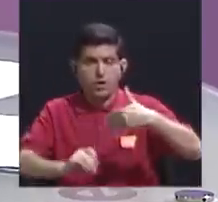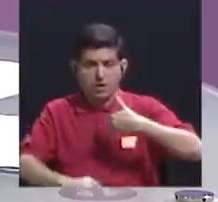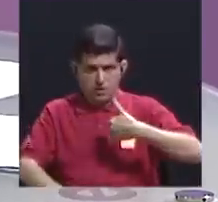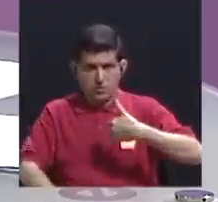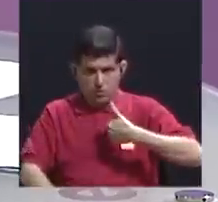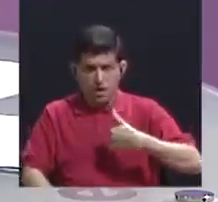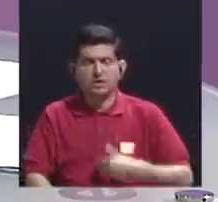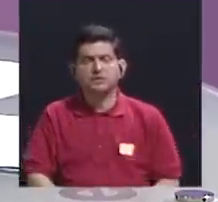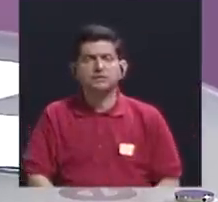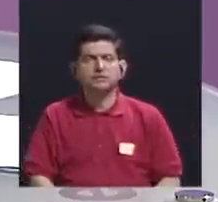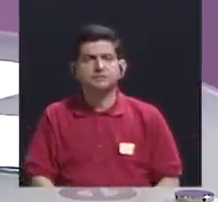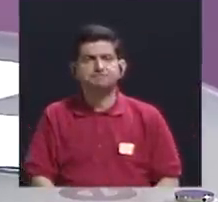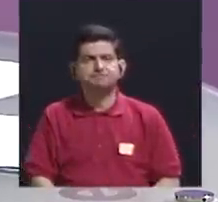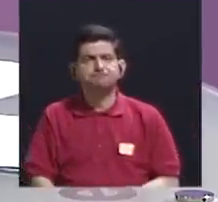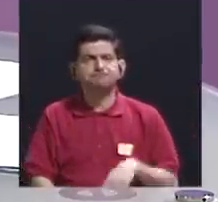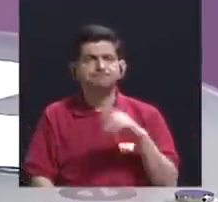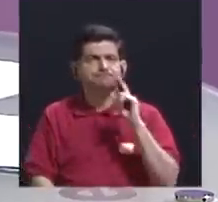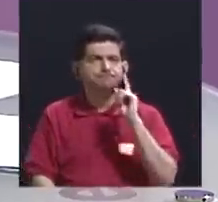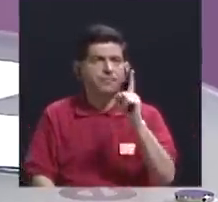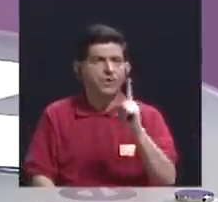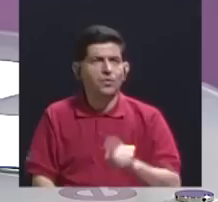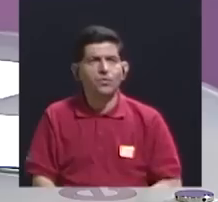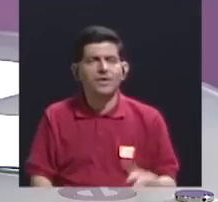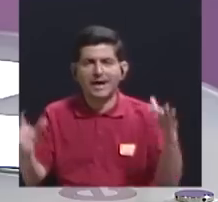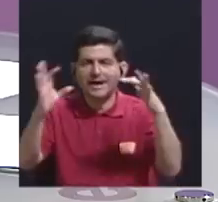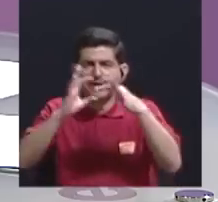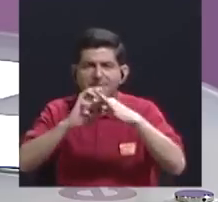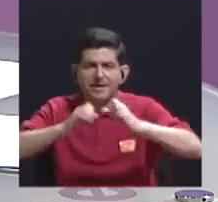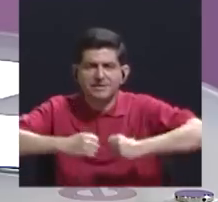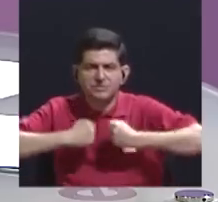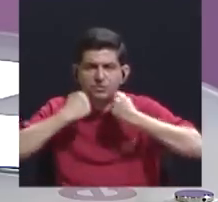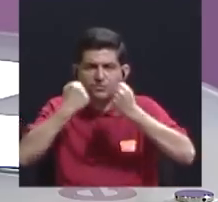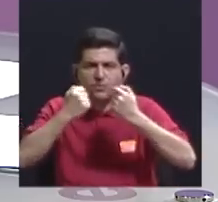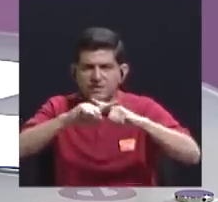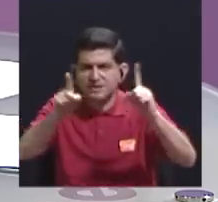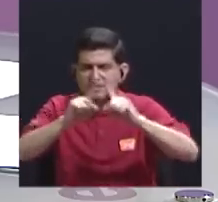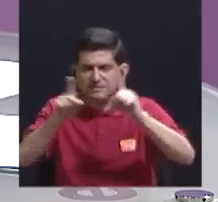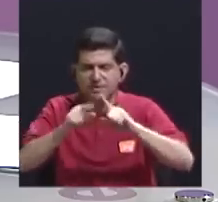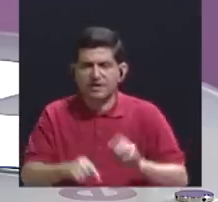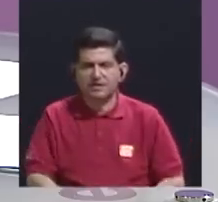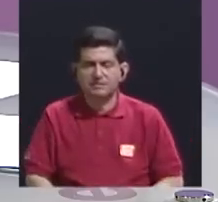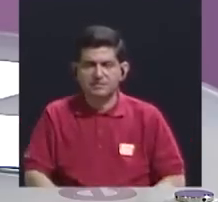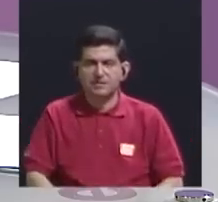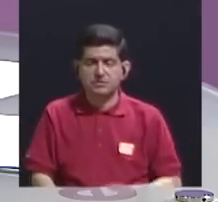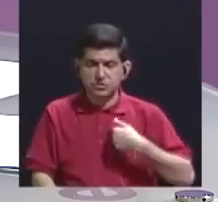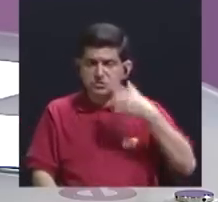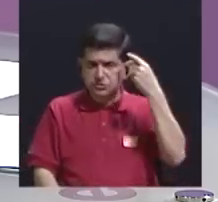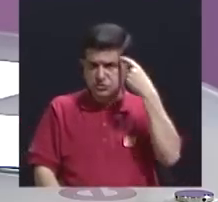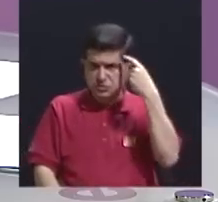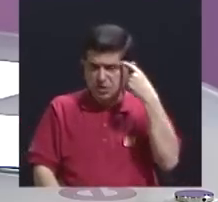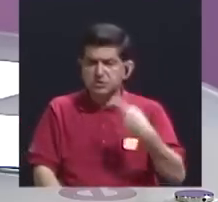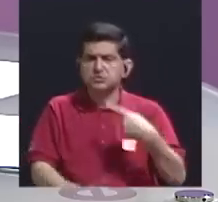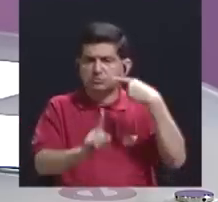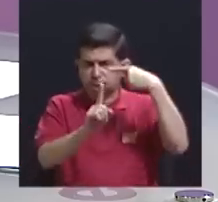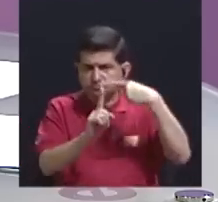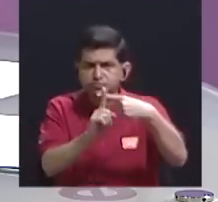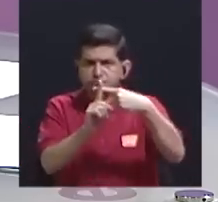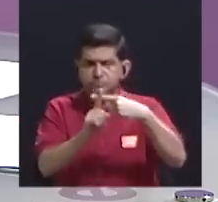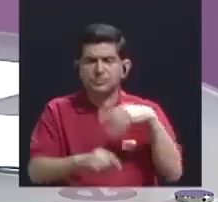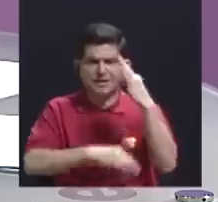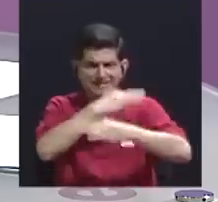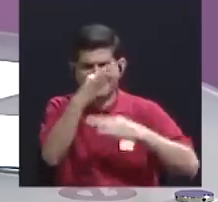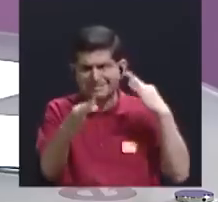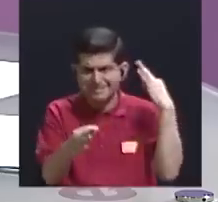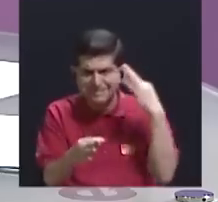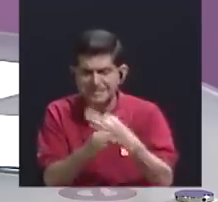una una correlación de fuerzas yo diría favorables a que este